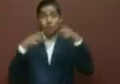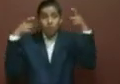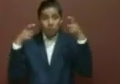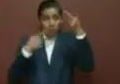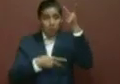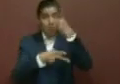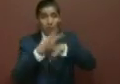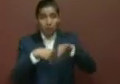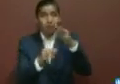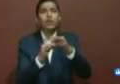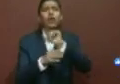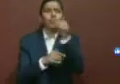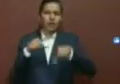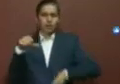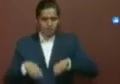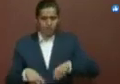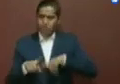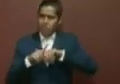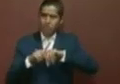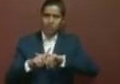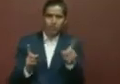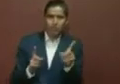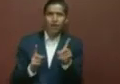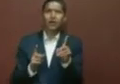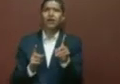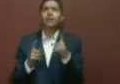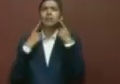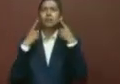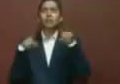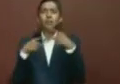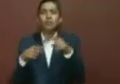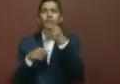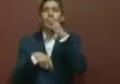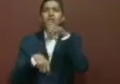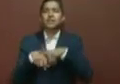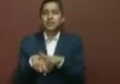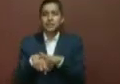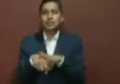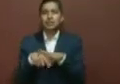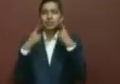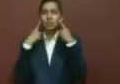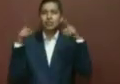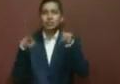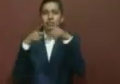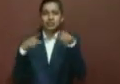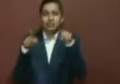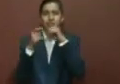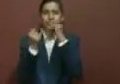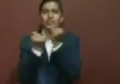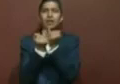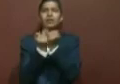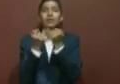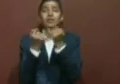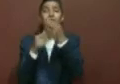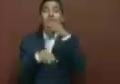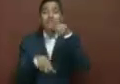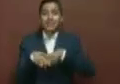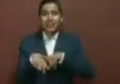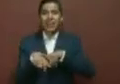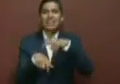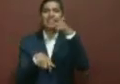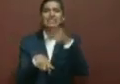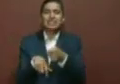otra actividad distinta, que puede ser Dinner in the Sky, puede ser el Festival de Música. Festival de órgano, que ya se mencionó.